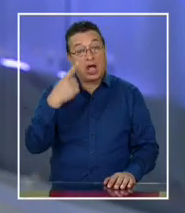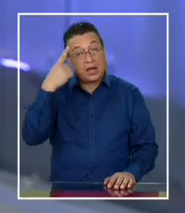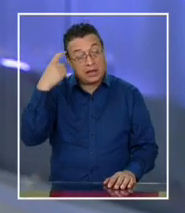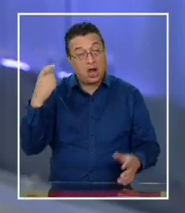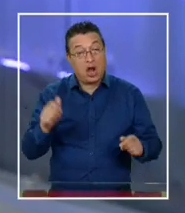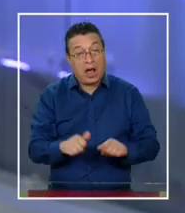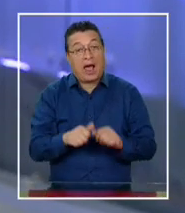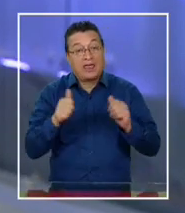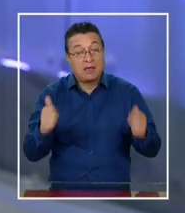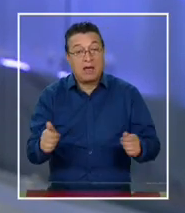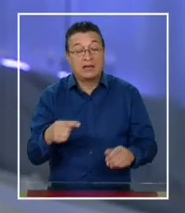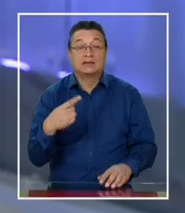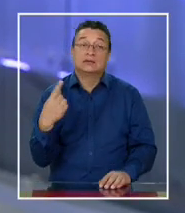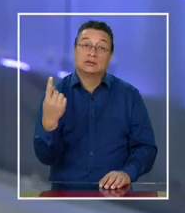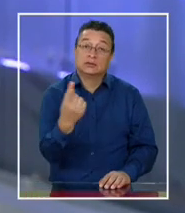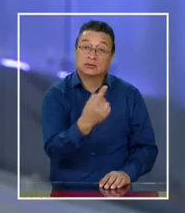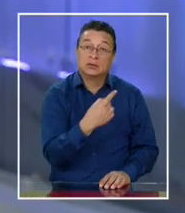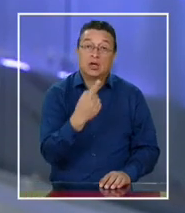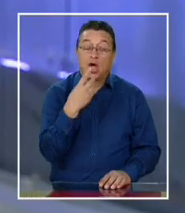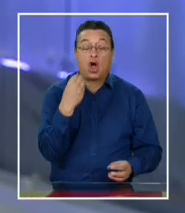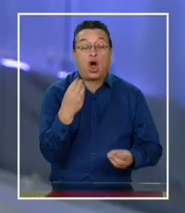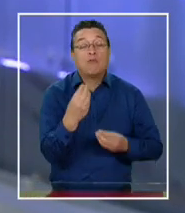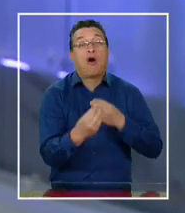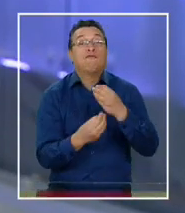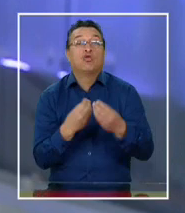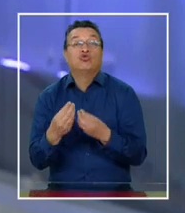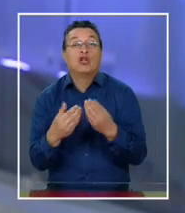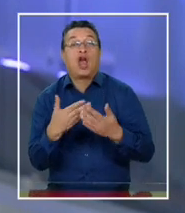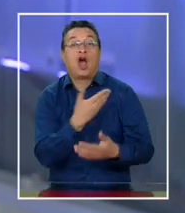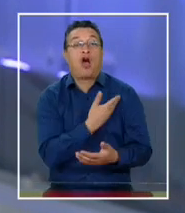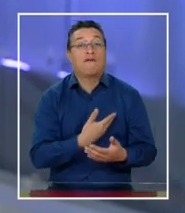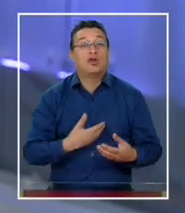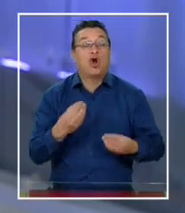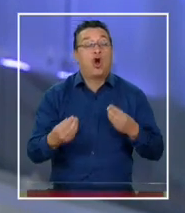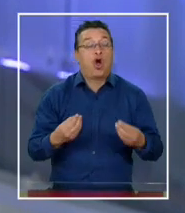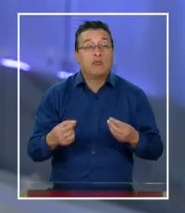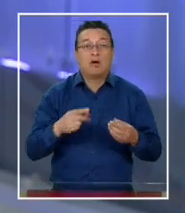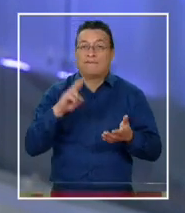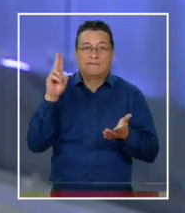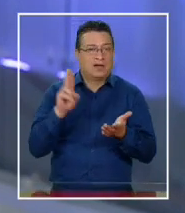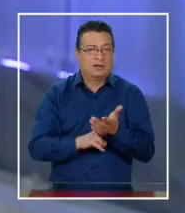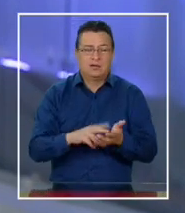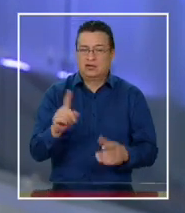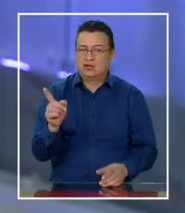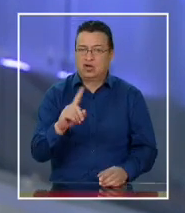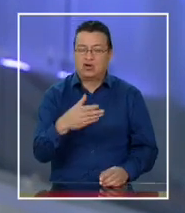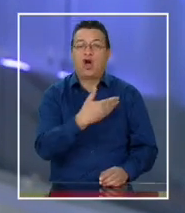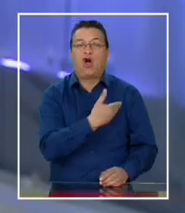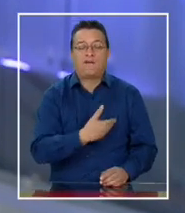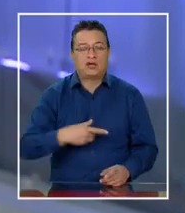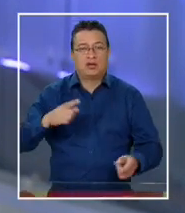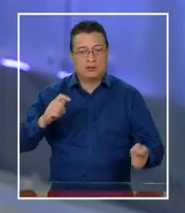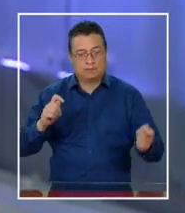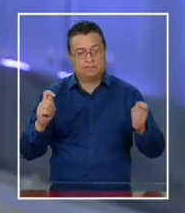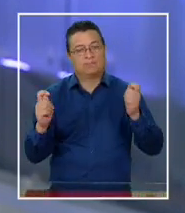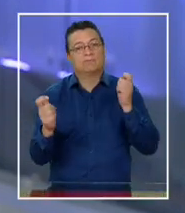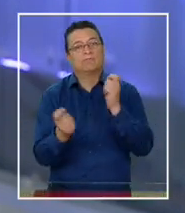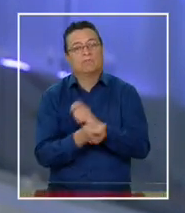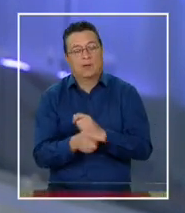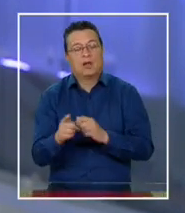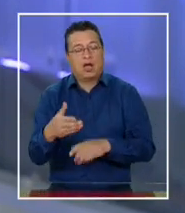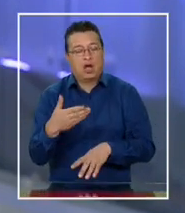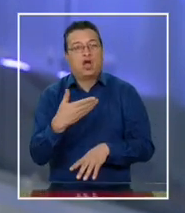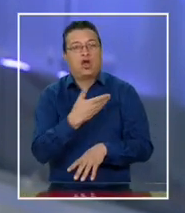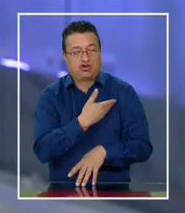desde el punto de vista de cómo está funcionando el gobierno no es efectivo que el gobierno se haya transformado digamos en